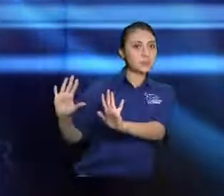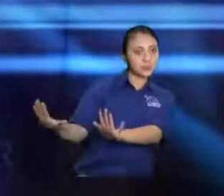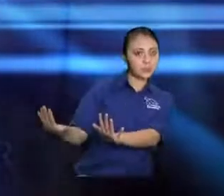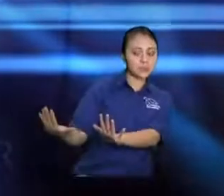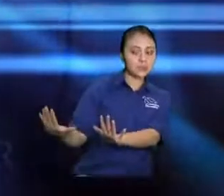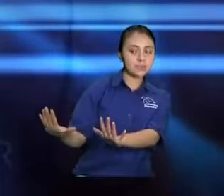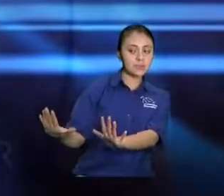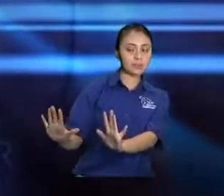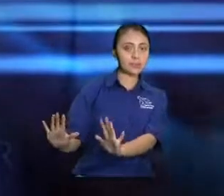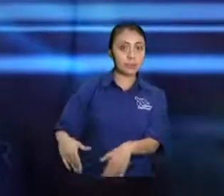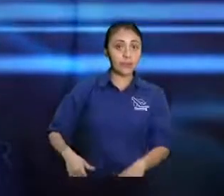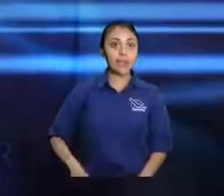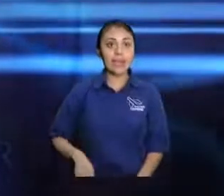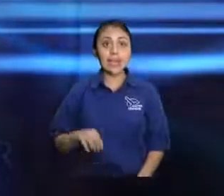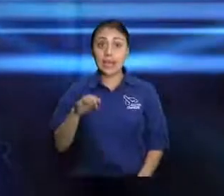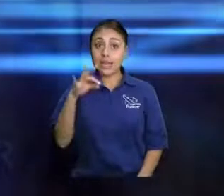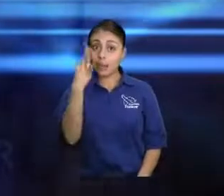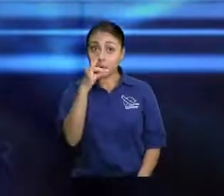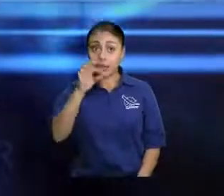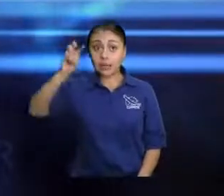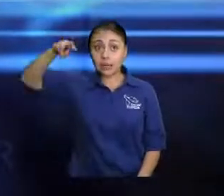Era la esposa del rey, hermano.